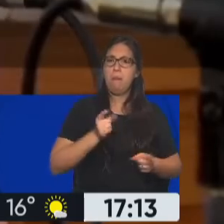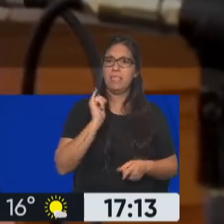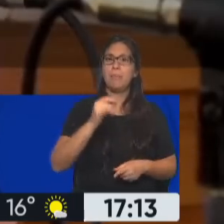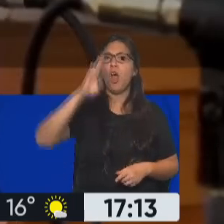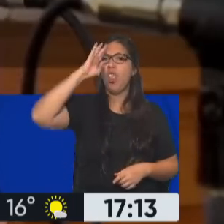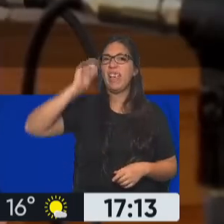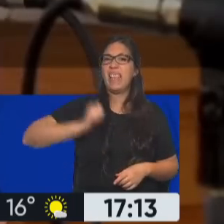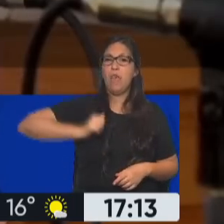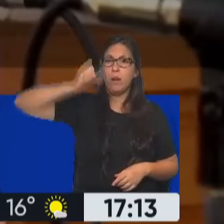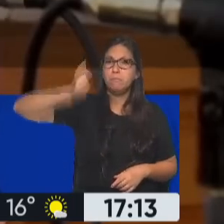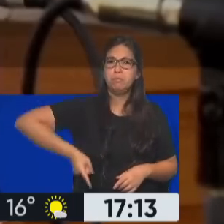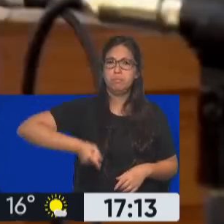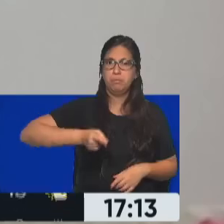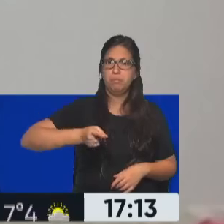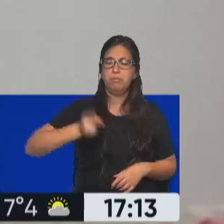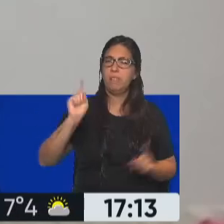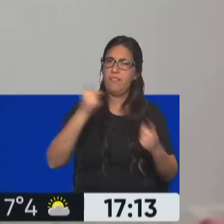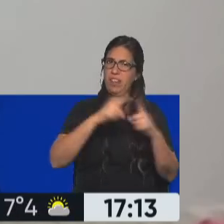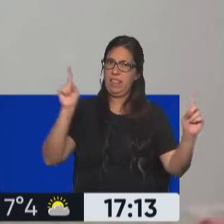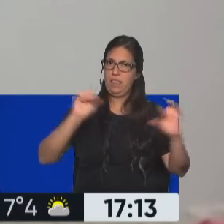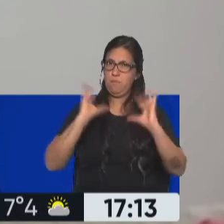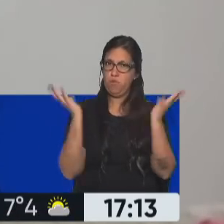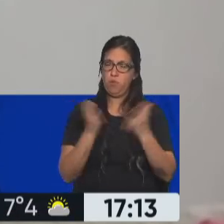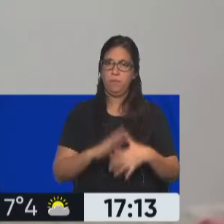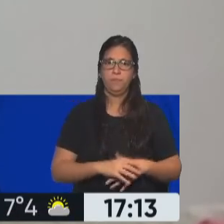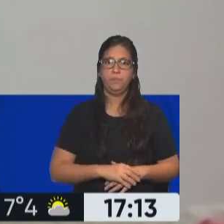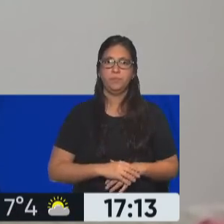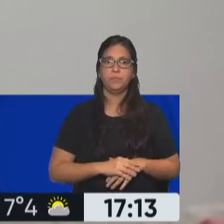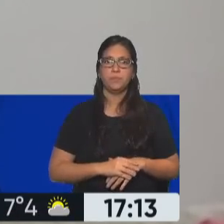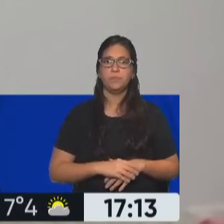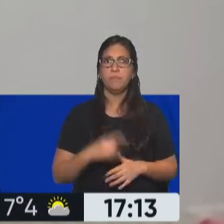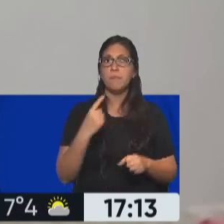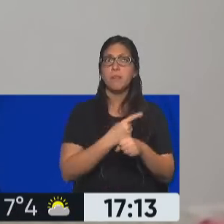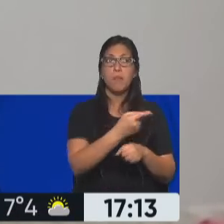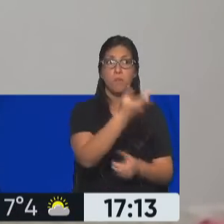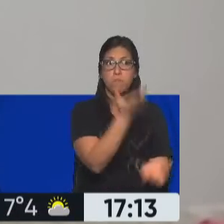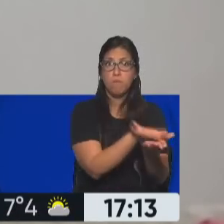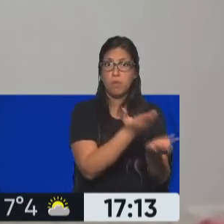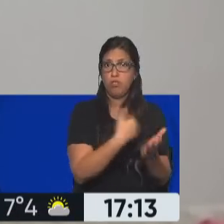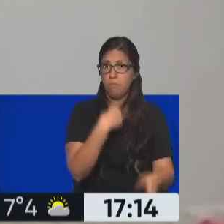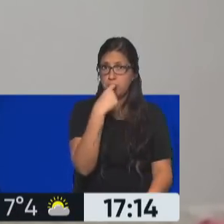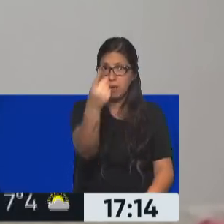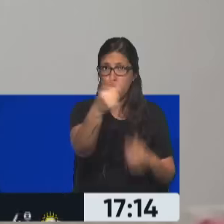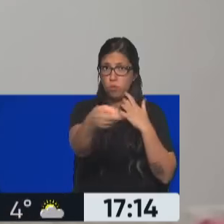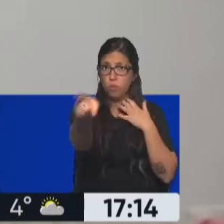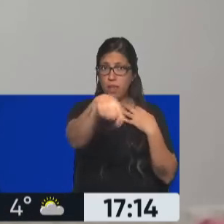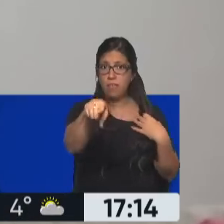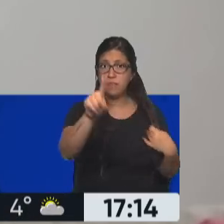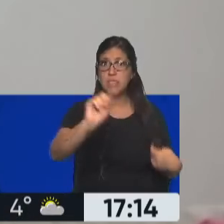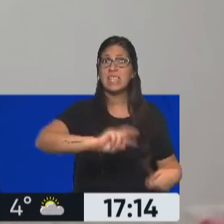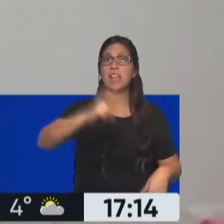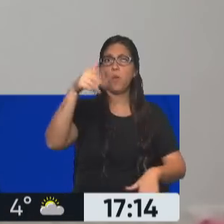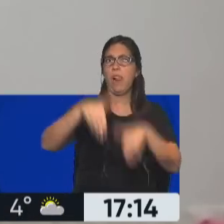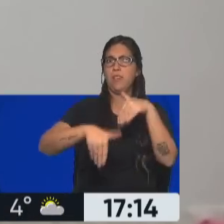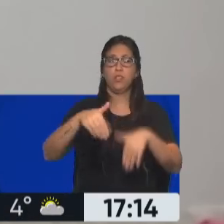gente conoce tantas dictaduras en ese mundo. Bueno, con relación al primer planteamiento, yo les pregunto a ustedes, se va a una segunda elección y